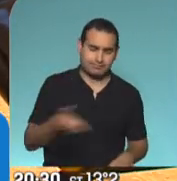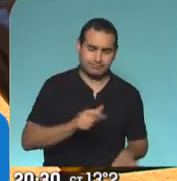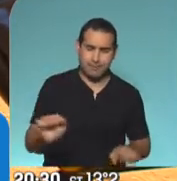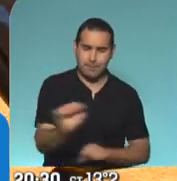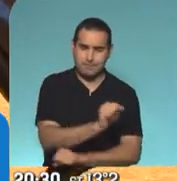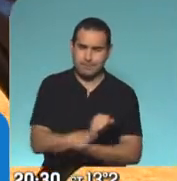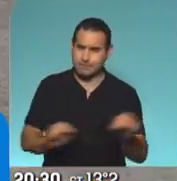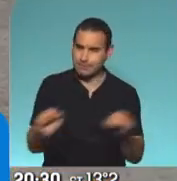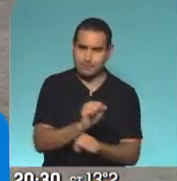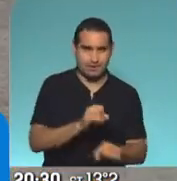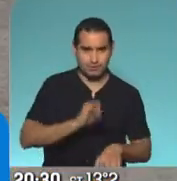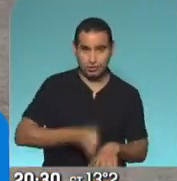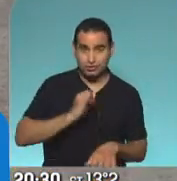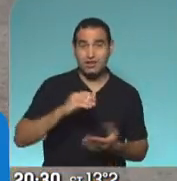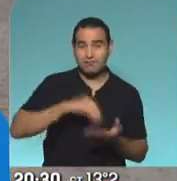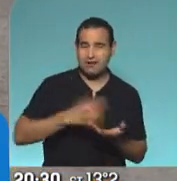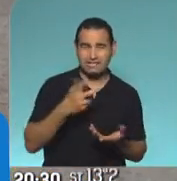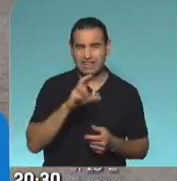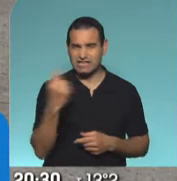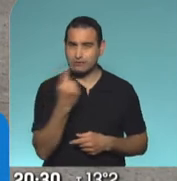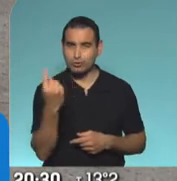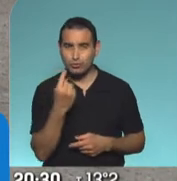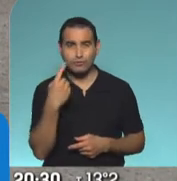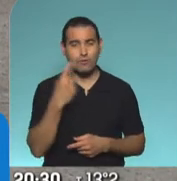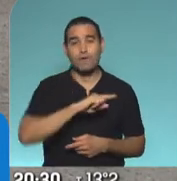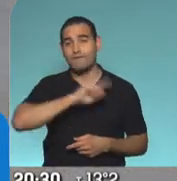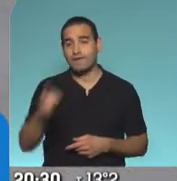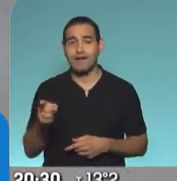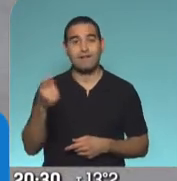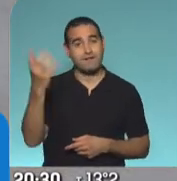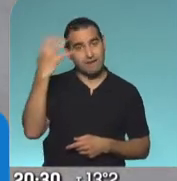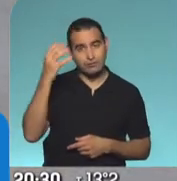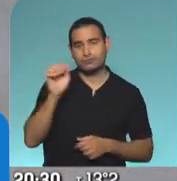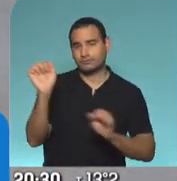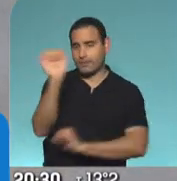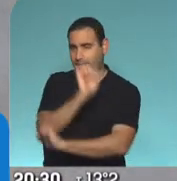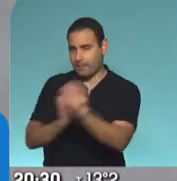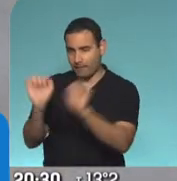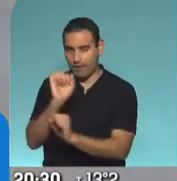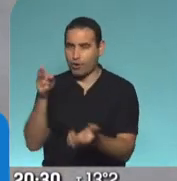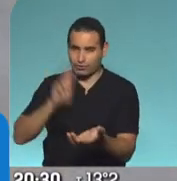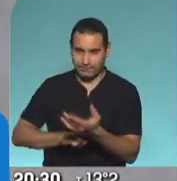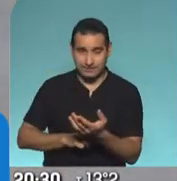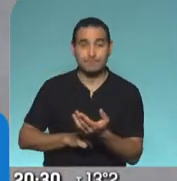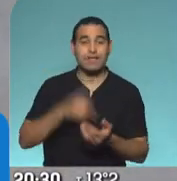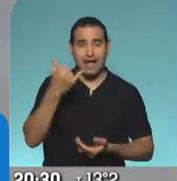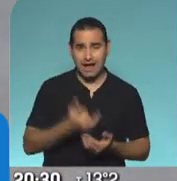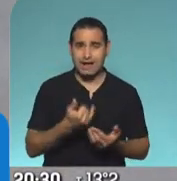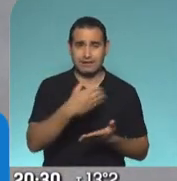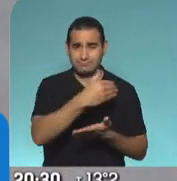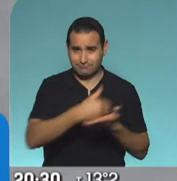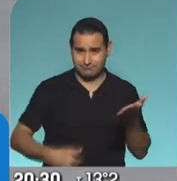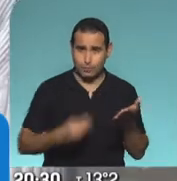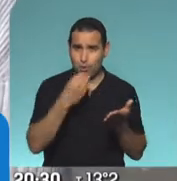nos propusimos también cada media hora revisar el baño y volverlo a desinfectar. Tenemos la carta, el menú en